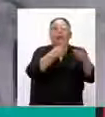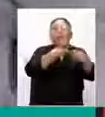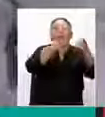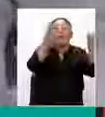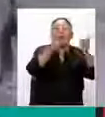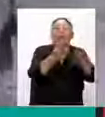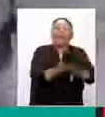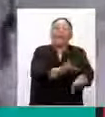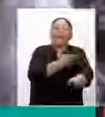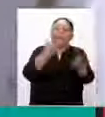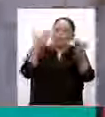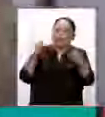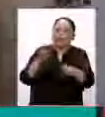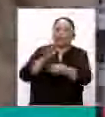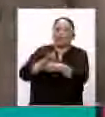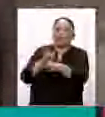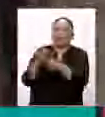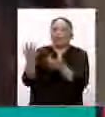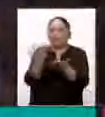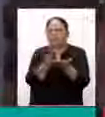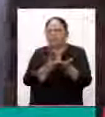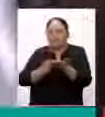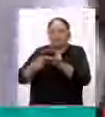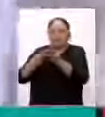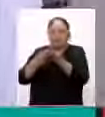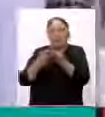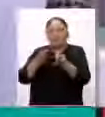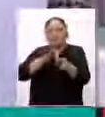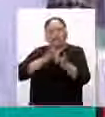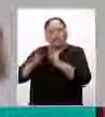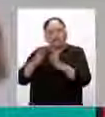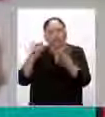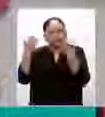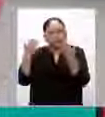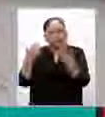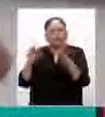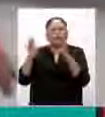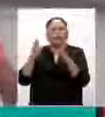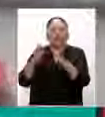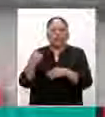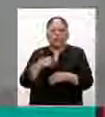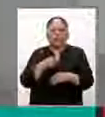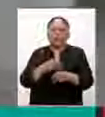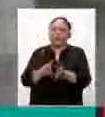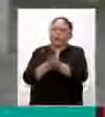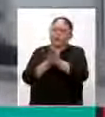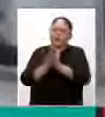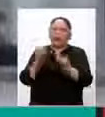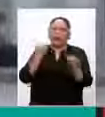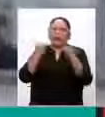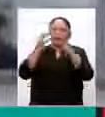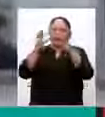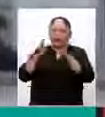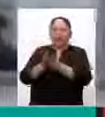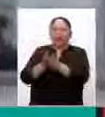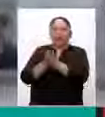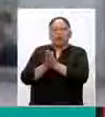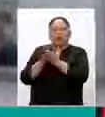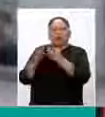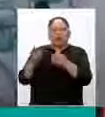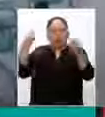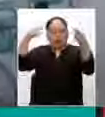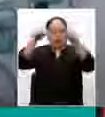el anuncio del paro por la promulgación, hemos solicitado información oficial y hemos podido constatar que los